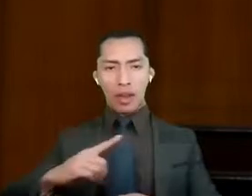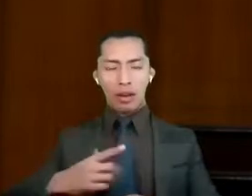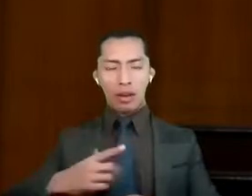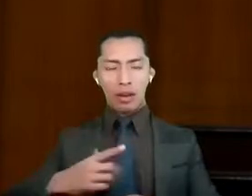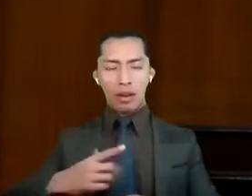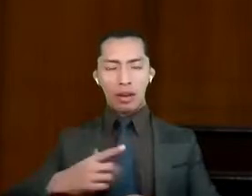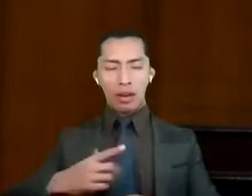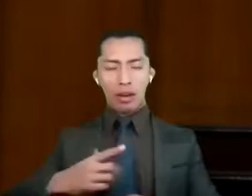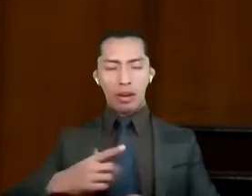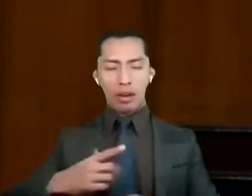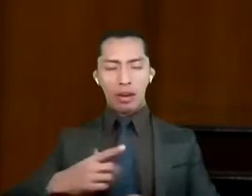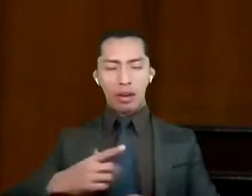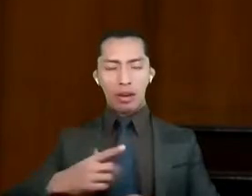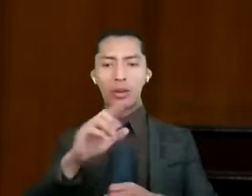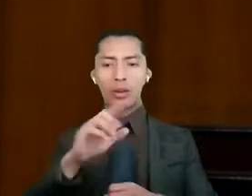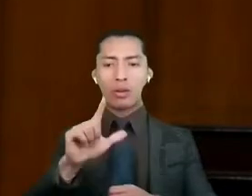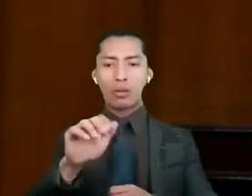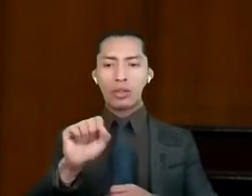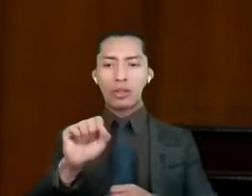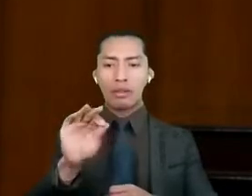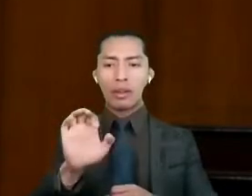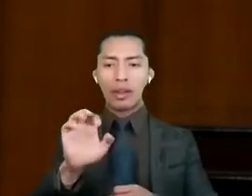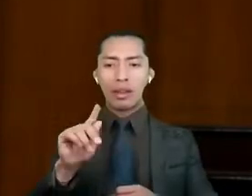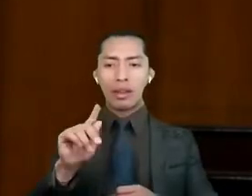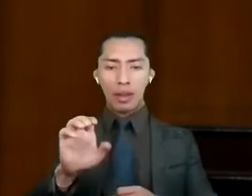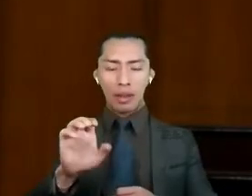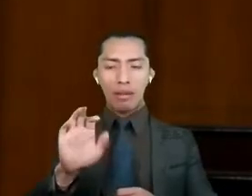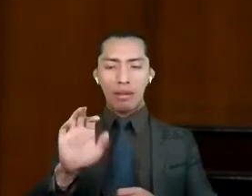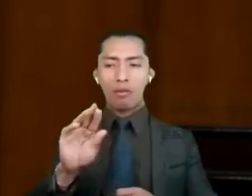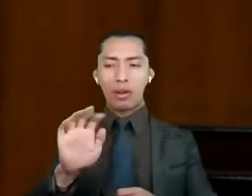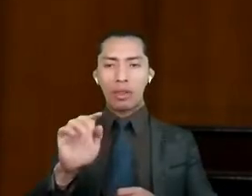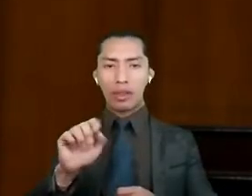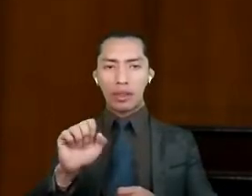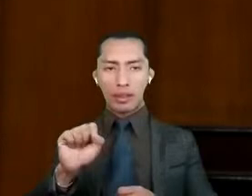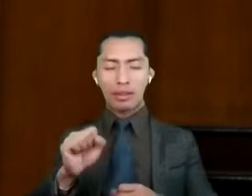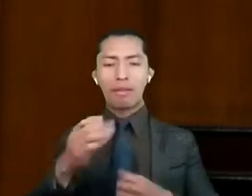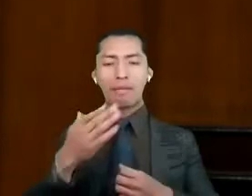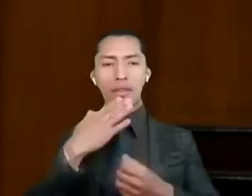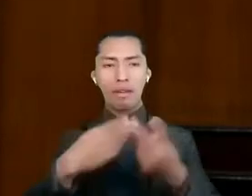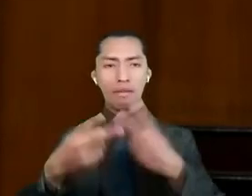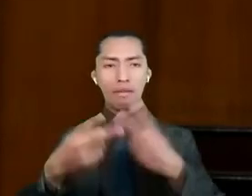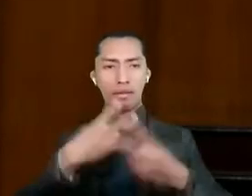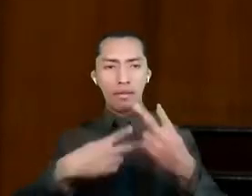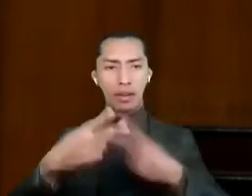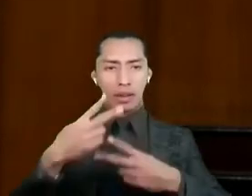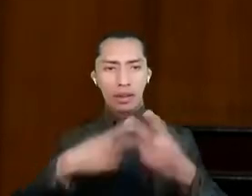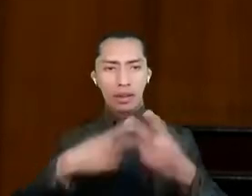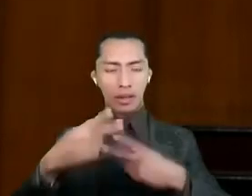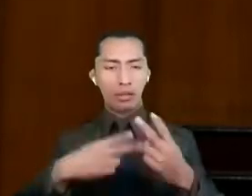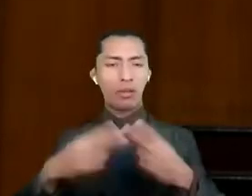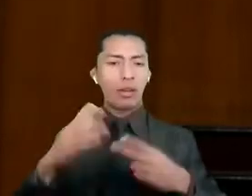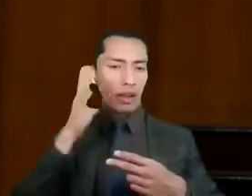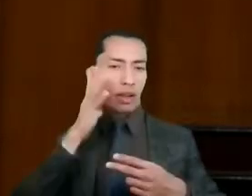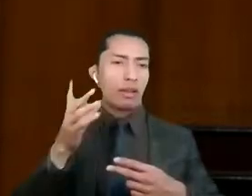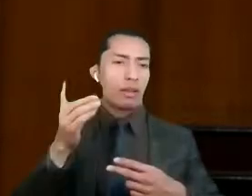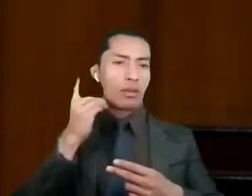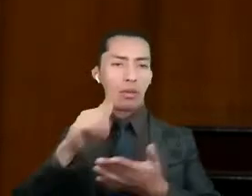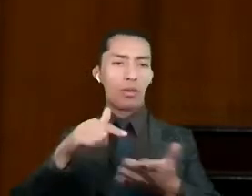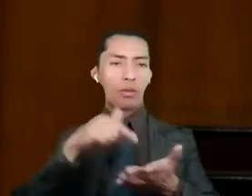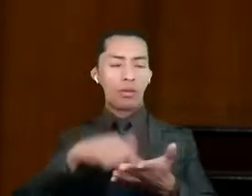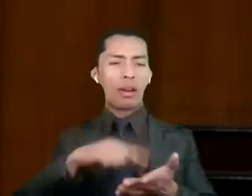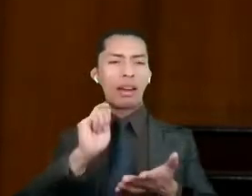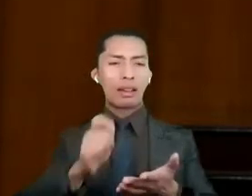señor secretario Luis Felipe Puentes Espinosa, sea usted bienvenido a este recinto que sin lugar a duda representa